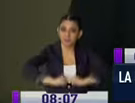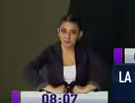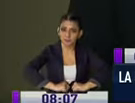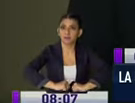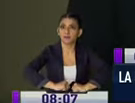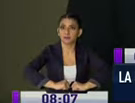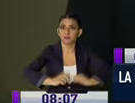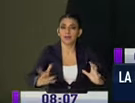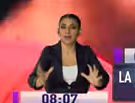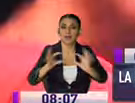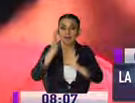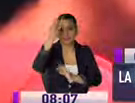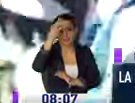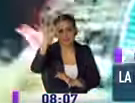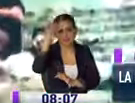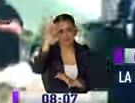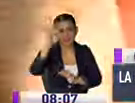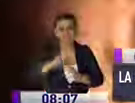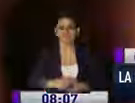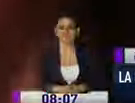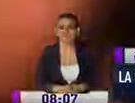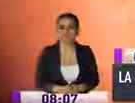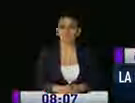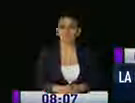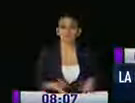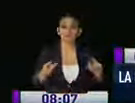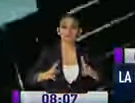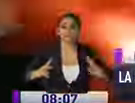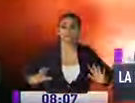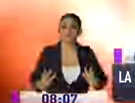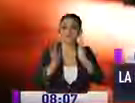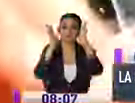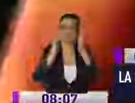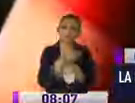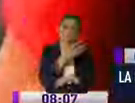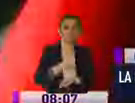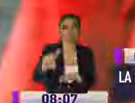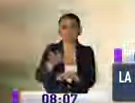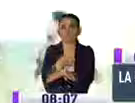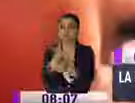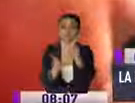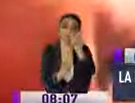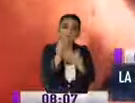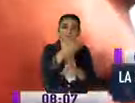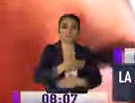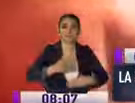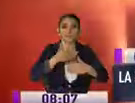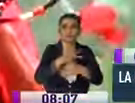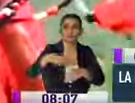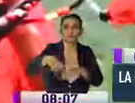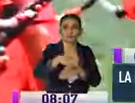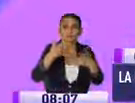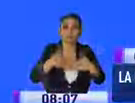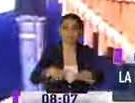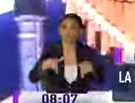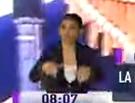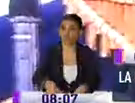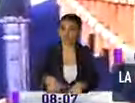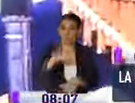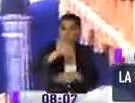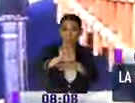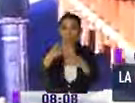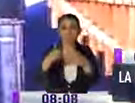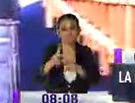la Alianza Francesa. Además, existirá un festival artístico para el disfrute de todos los turistas, tanto nacionales